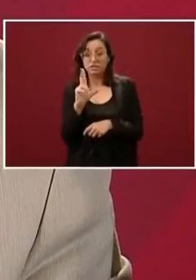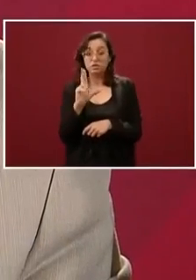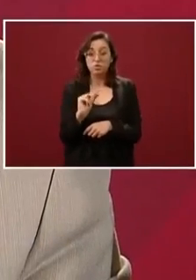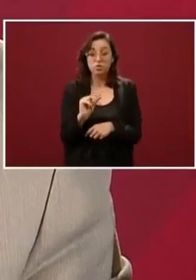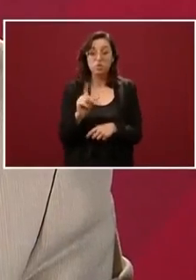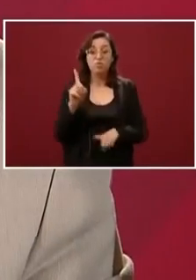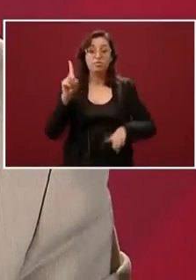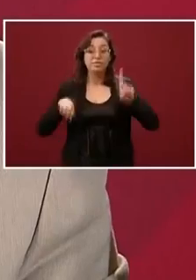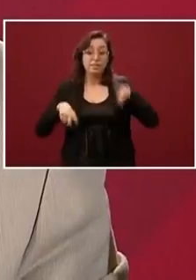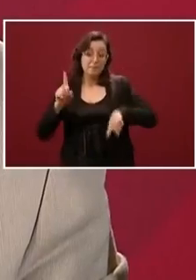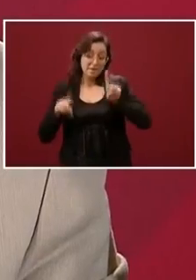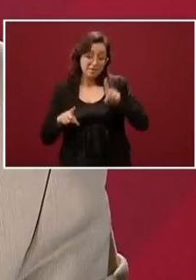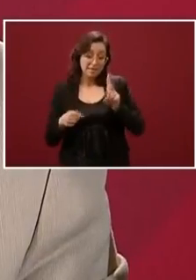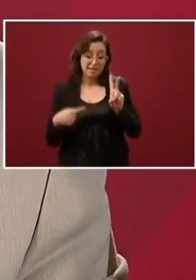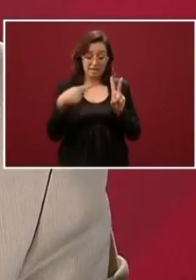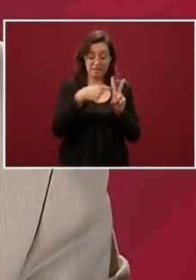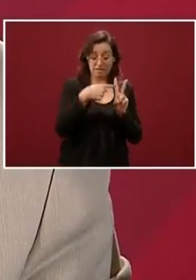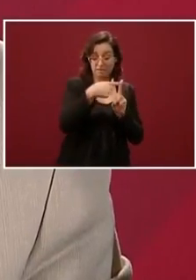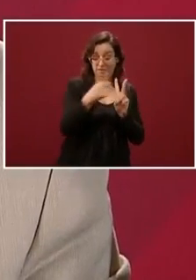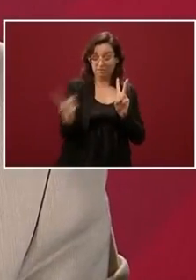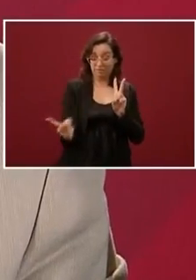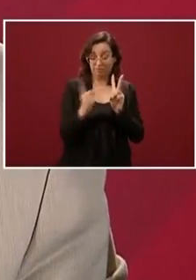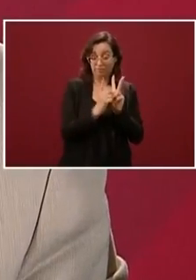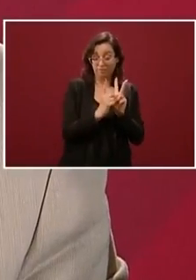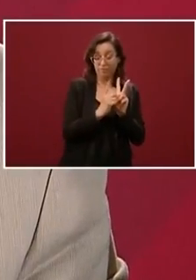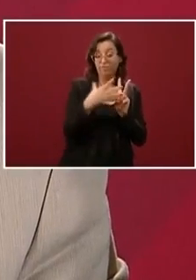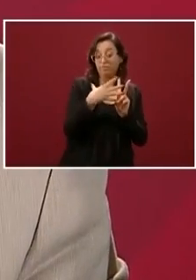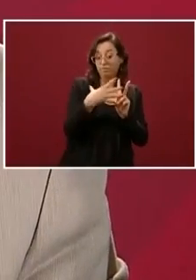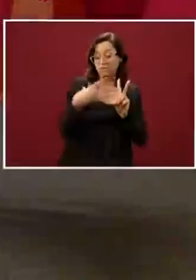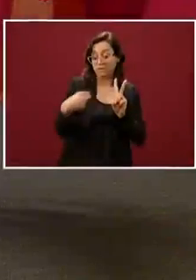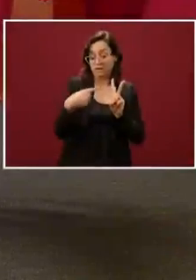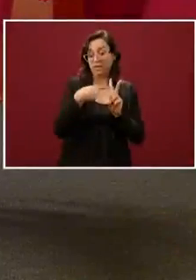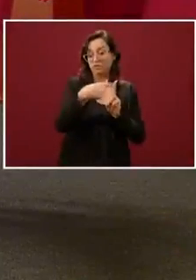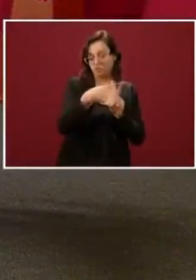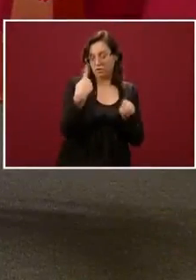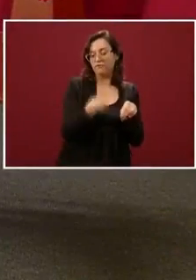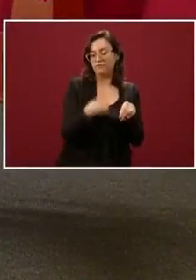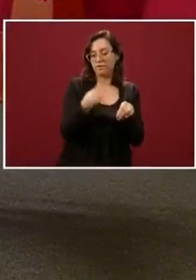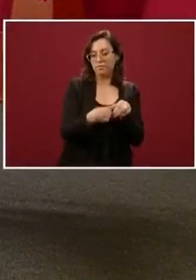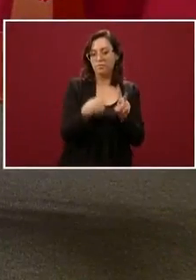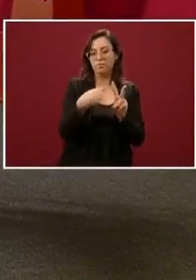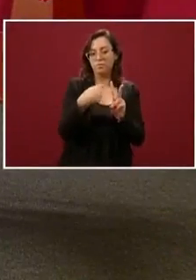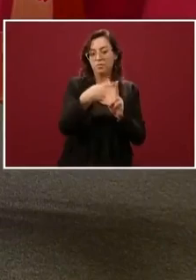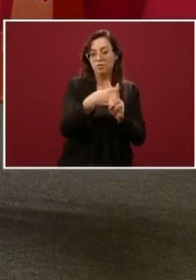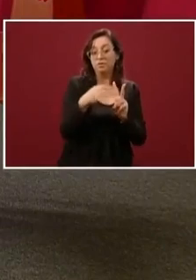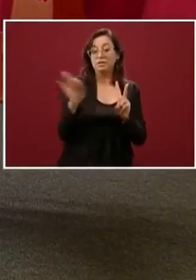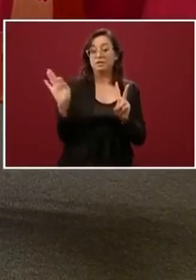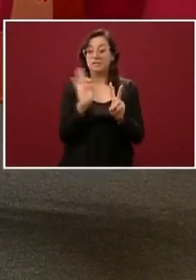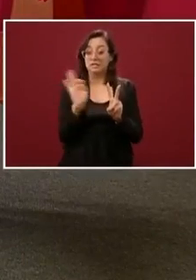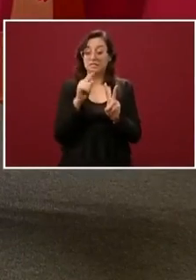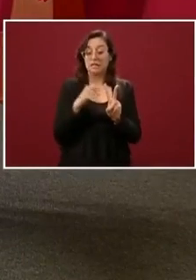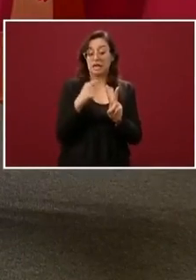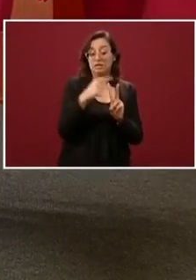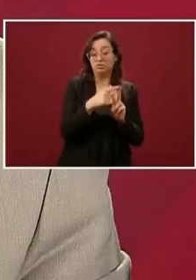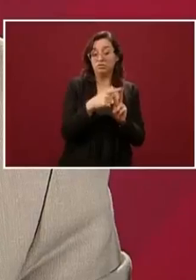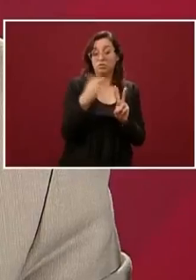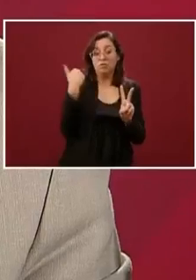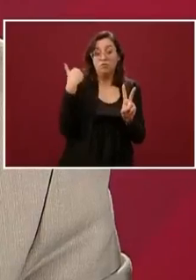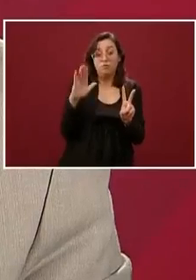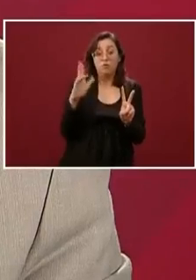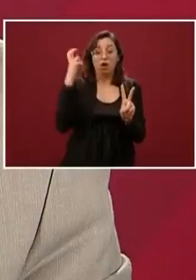dos personas con las que tuvo contacto y que eran sintomáticas respiratorias pudieran estar en la base de datos